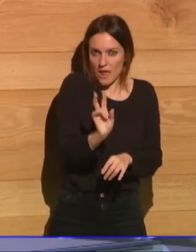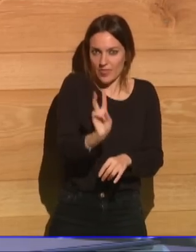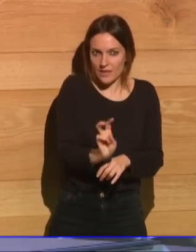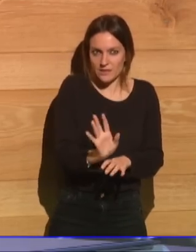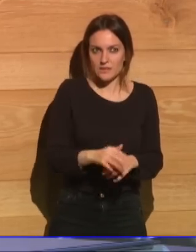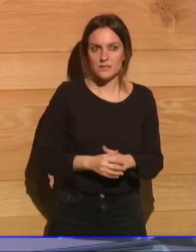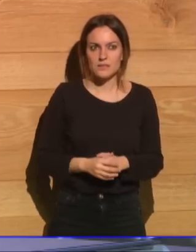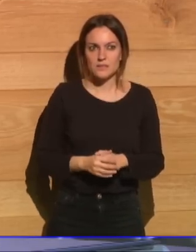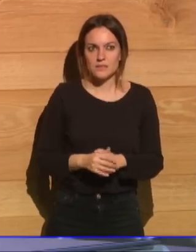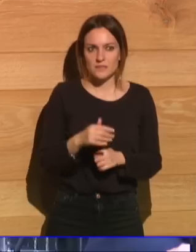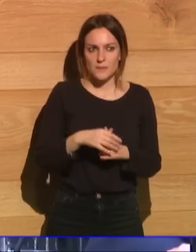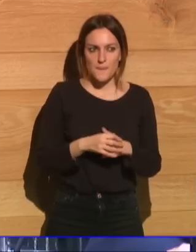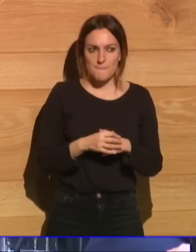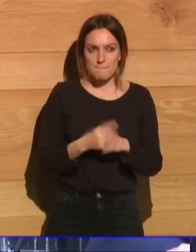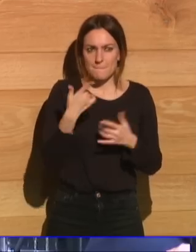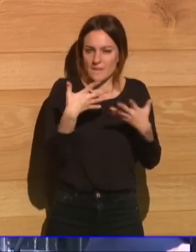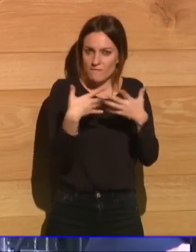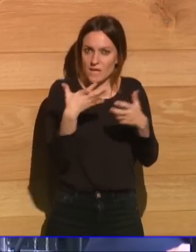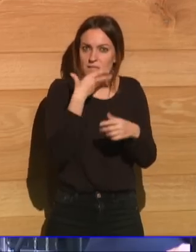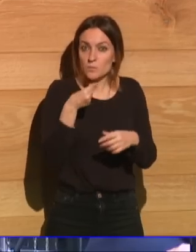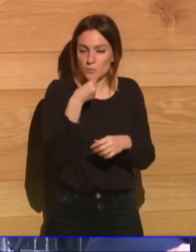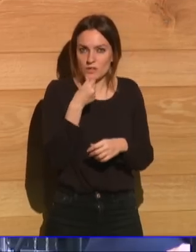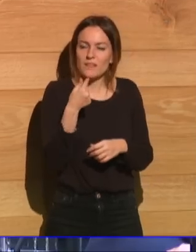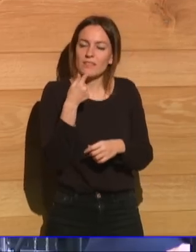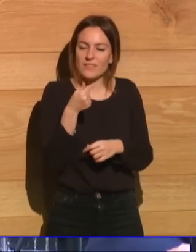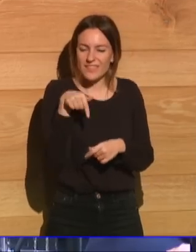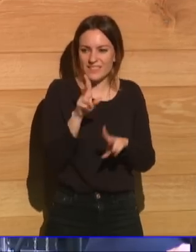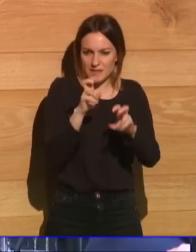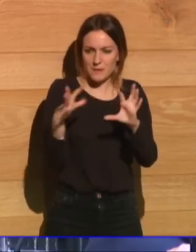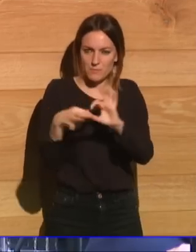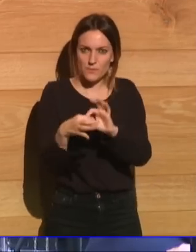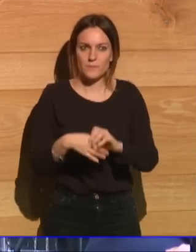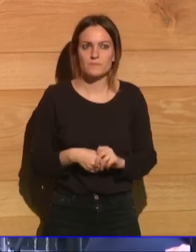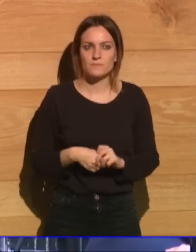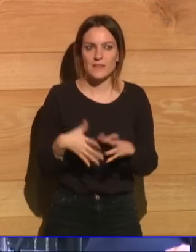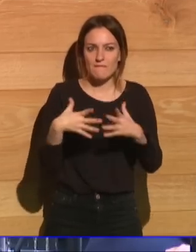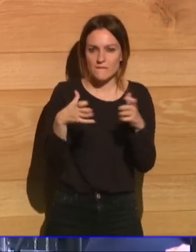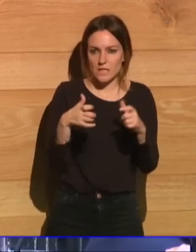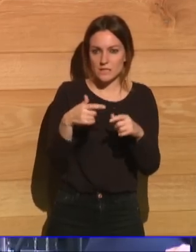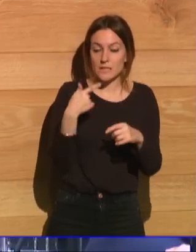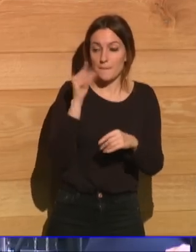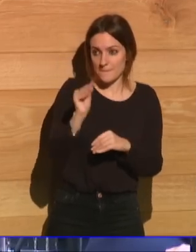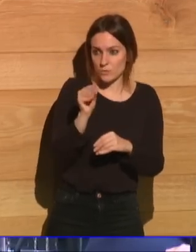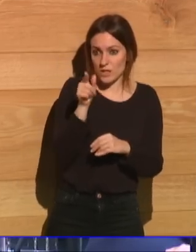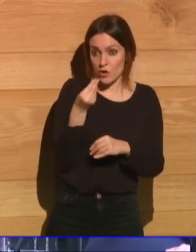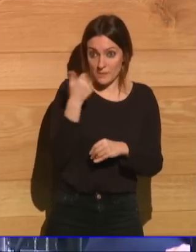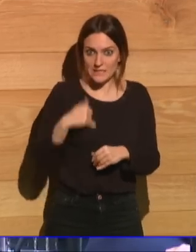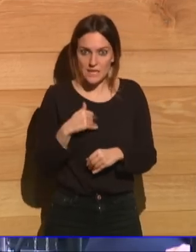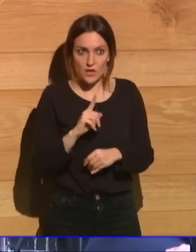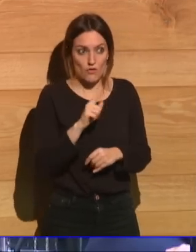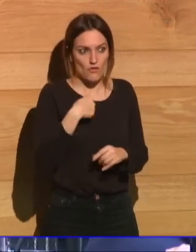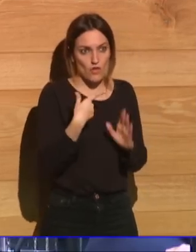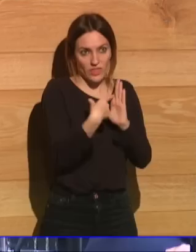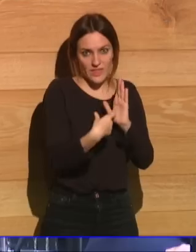de emborracharse con whisky. Hay una frase muy bonita acerca de eso, es cuando dice, ¿has comido? No, dice, no, es que estoy a dieta. Dice, sí, yo cuando